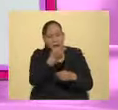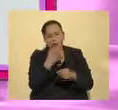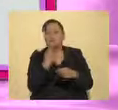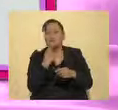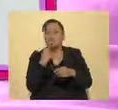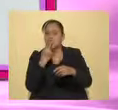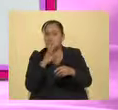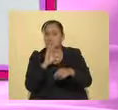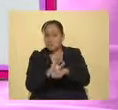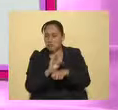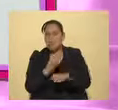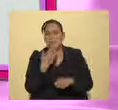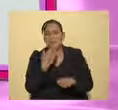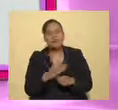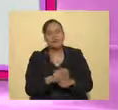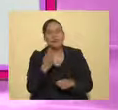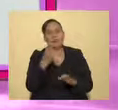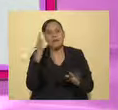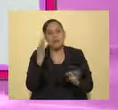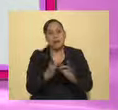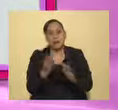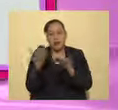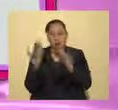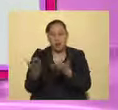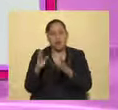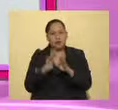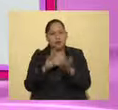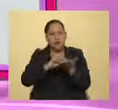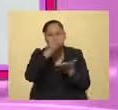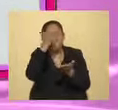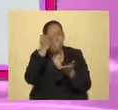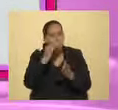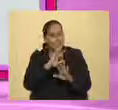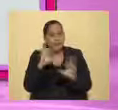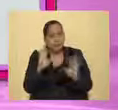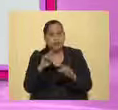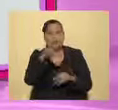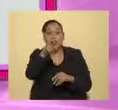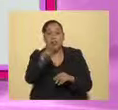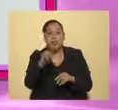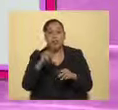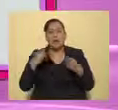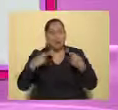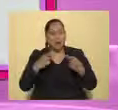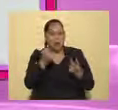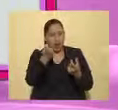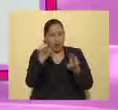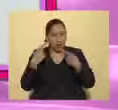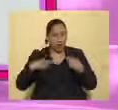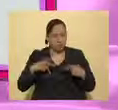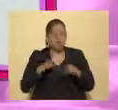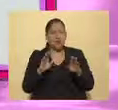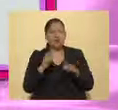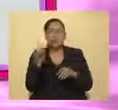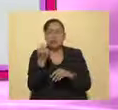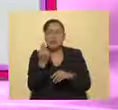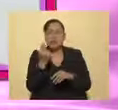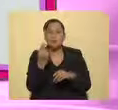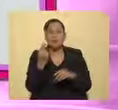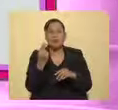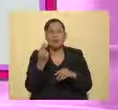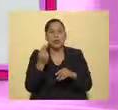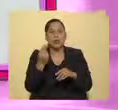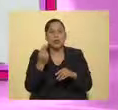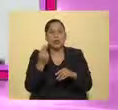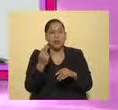Entonces, pues está lista nuestra base de maquillaje. Si ustedes son de estas personas que requieren también de